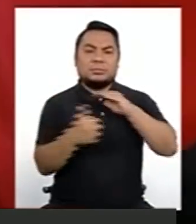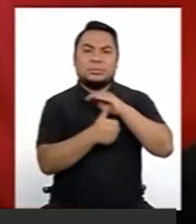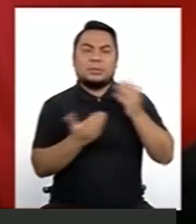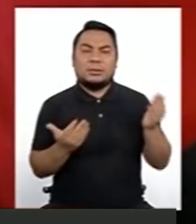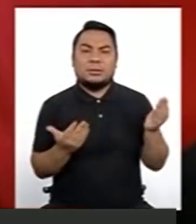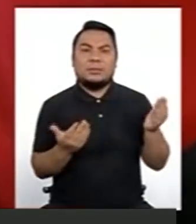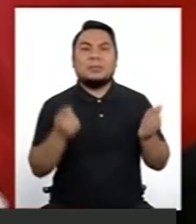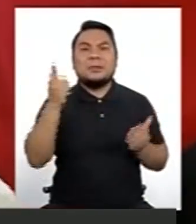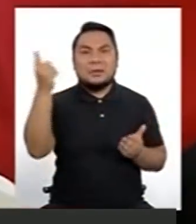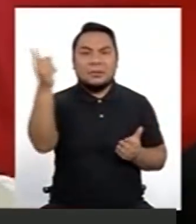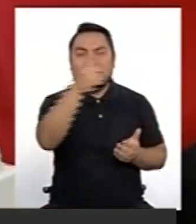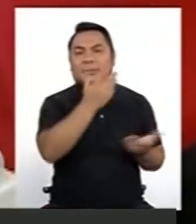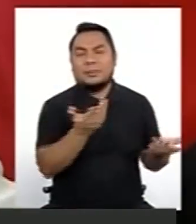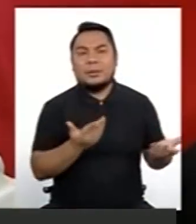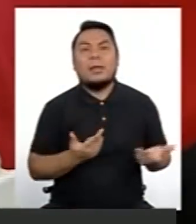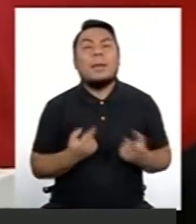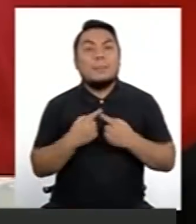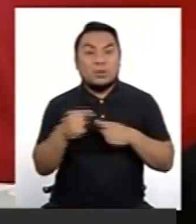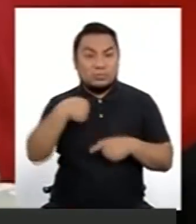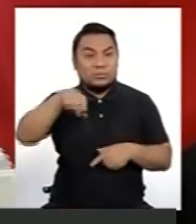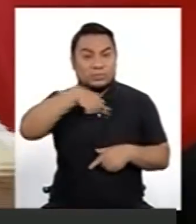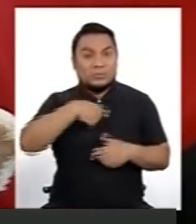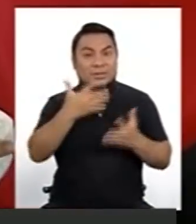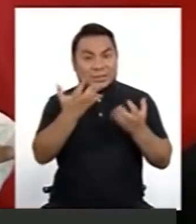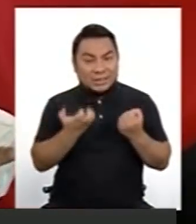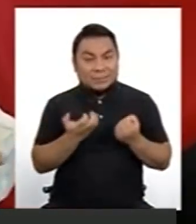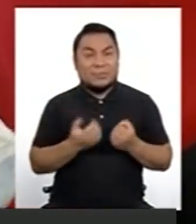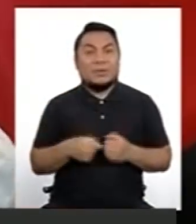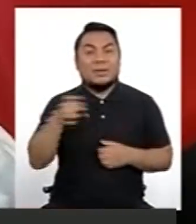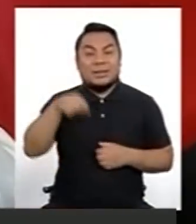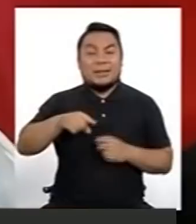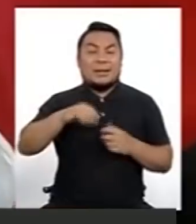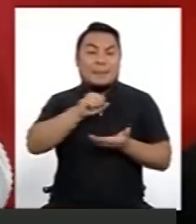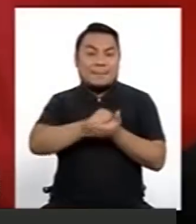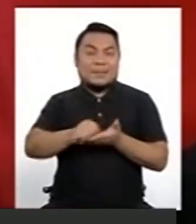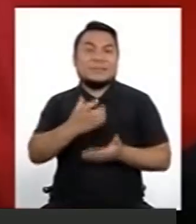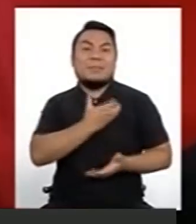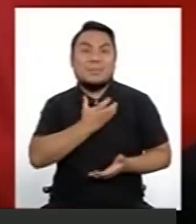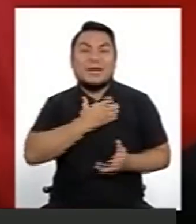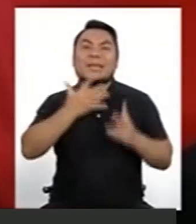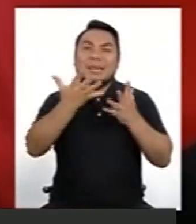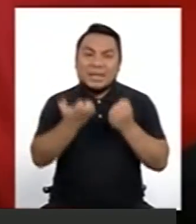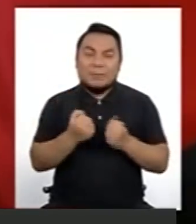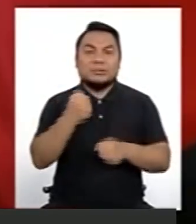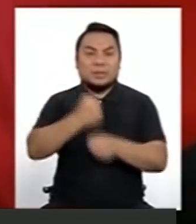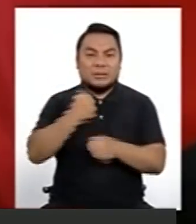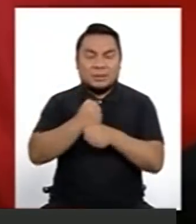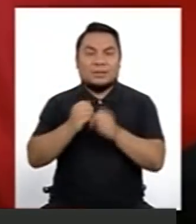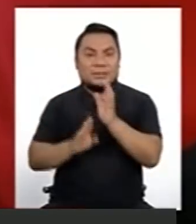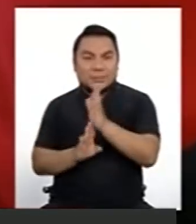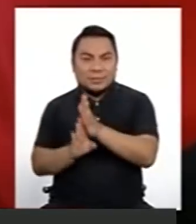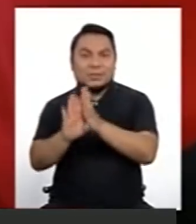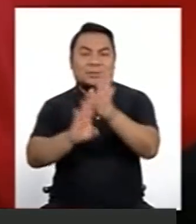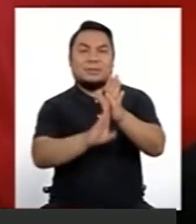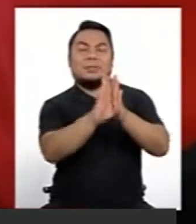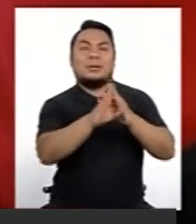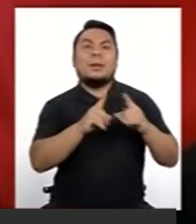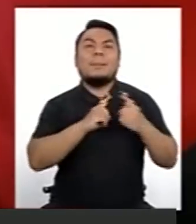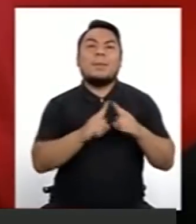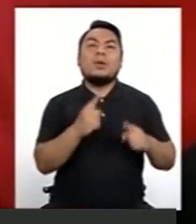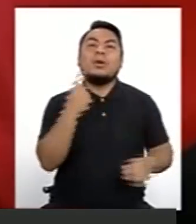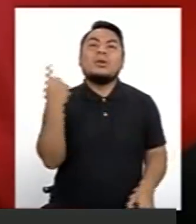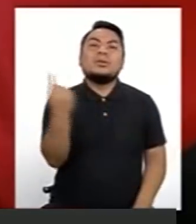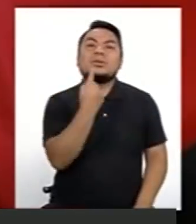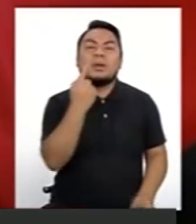y tenemos esos países. Nosotros queremos nuevamente a partir de este mes de mayo comenzar a reactivar la economía, pero solo